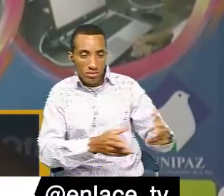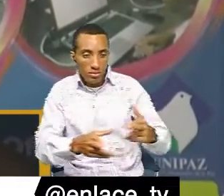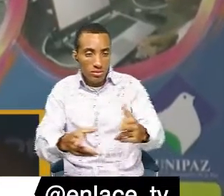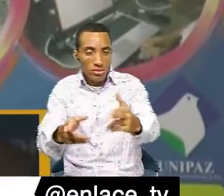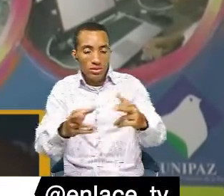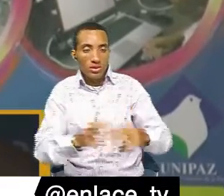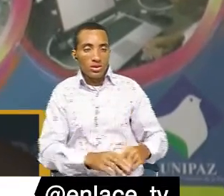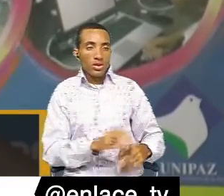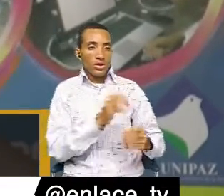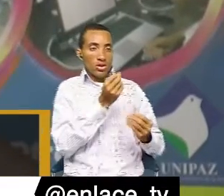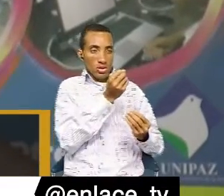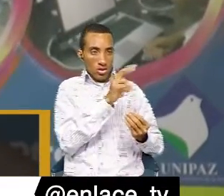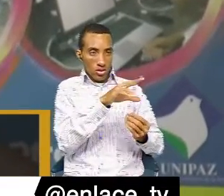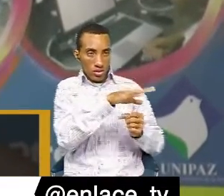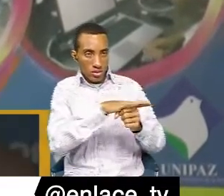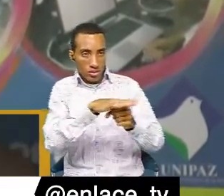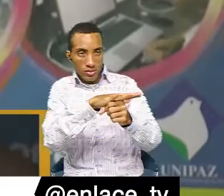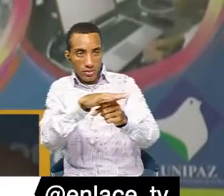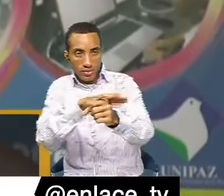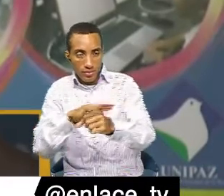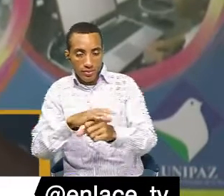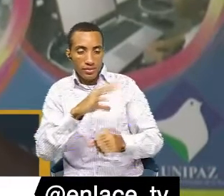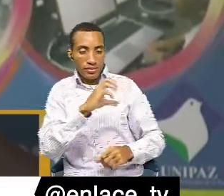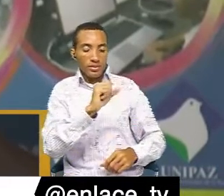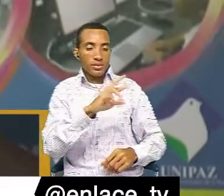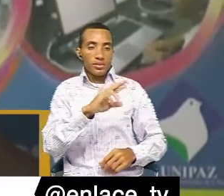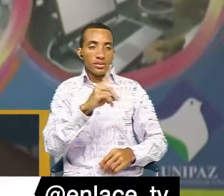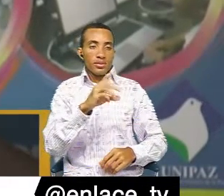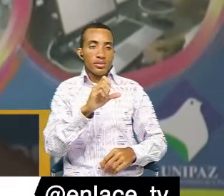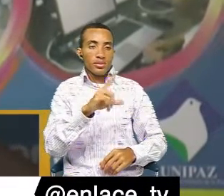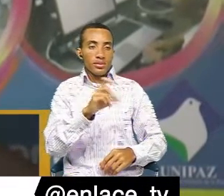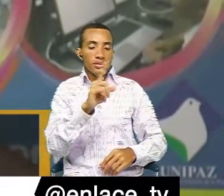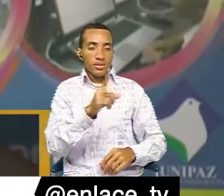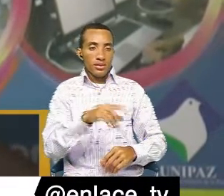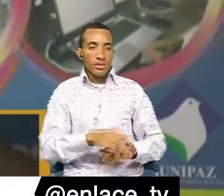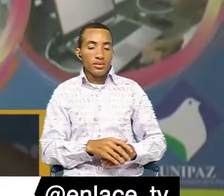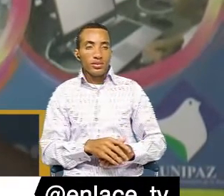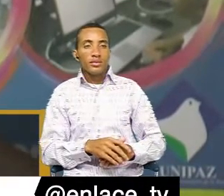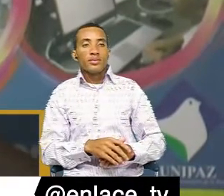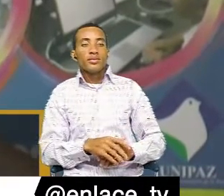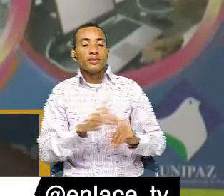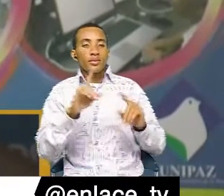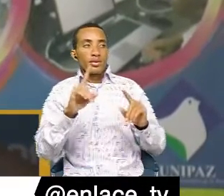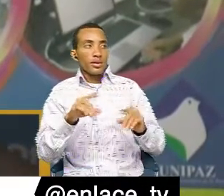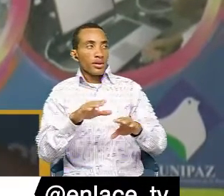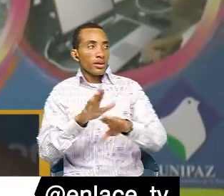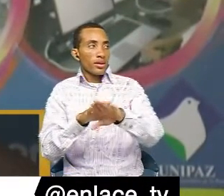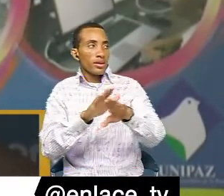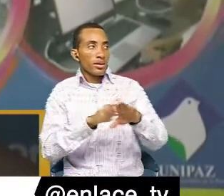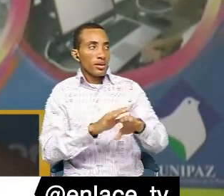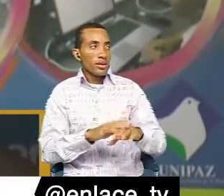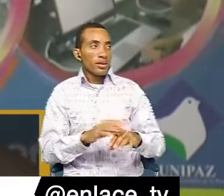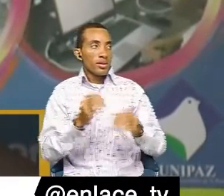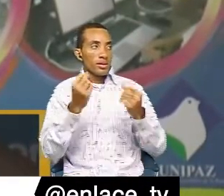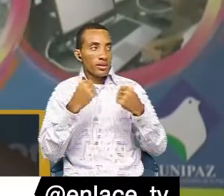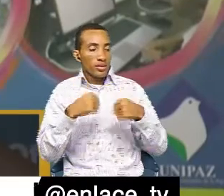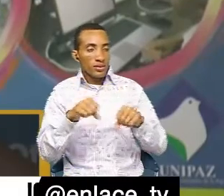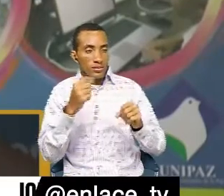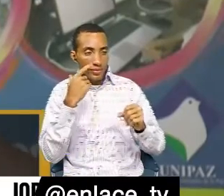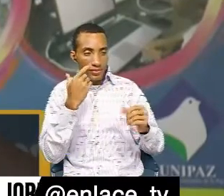hacen parte del Caño Cardales, del río Magdalena y el Caño Juan Esteban. En ese marco estamos intentando mostrar los